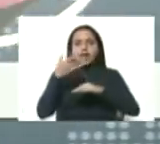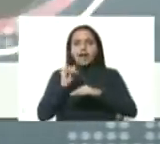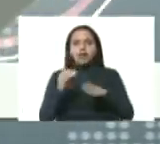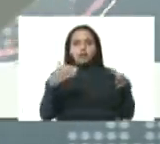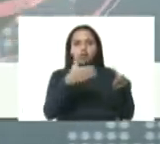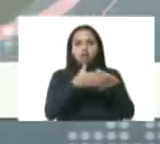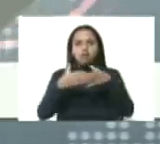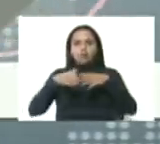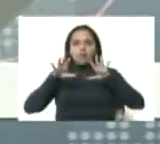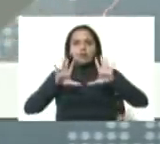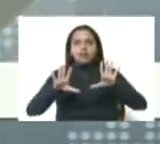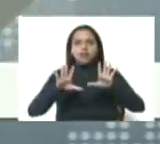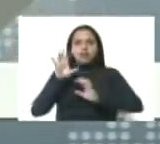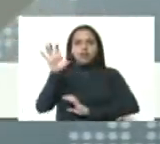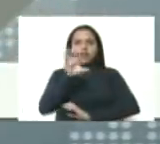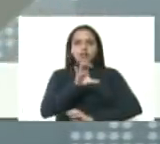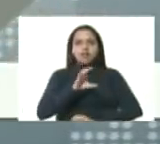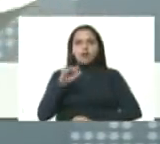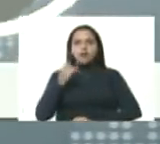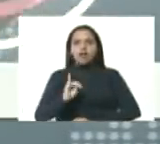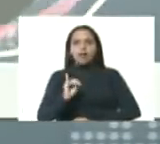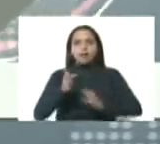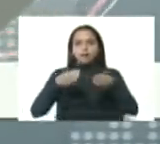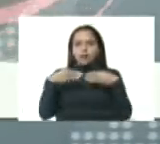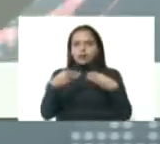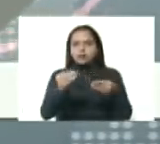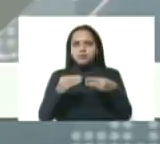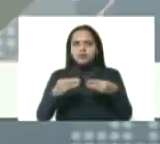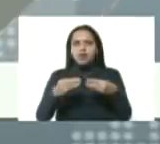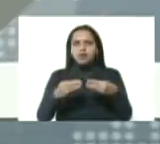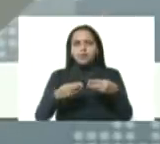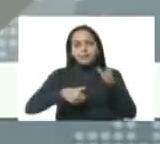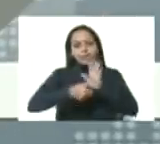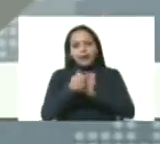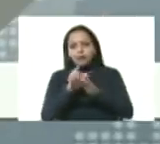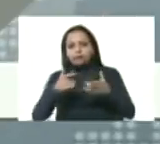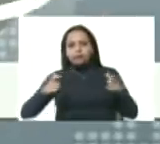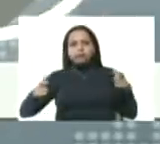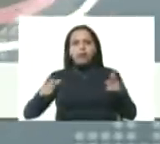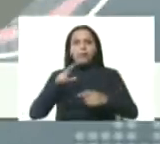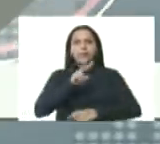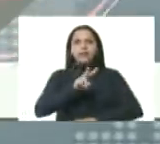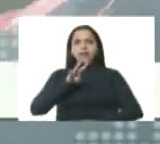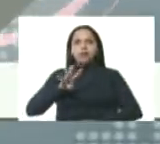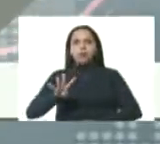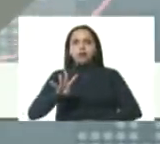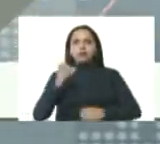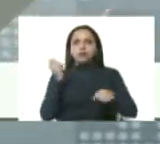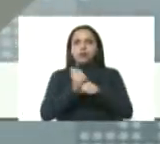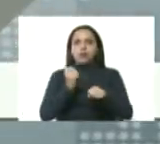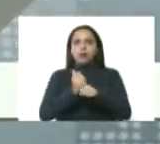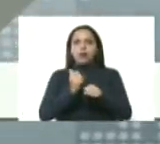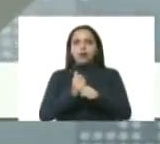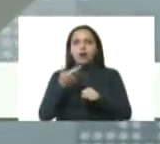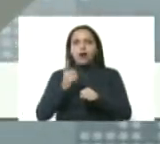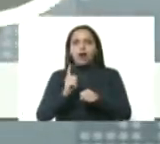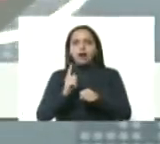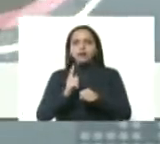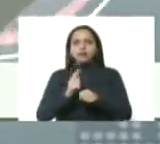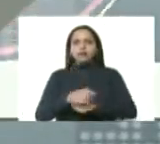10 estados que gozan de una flexibilización amplia con 24 sectores